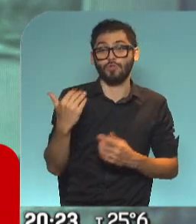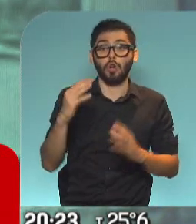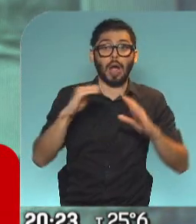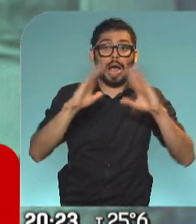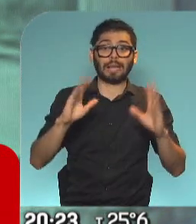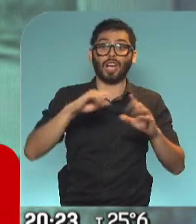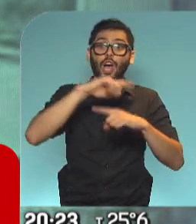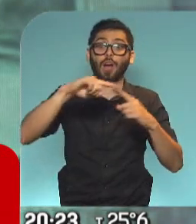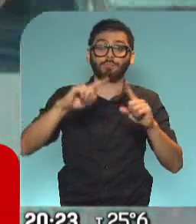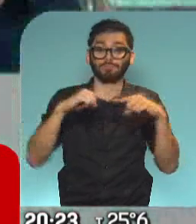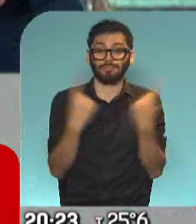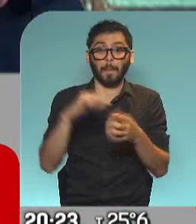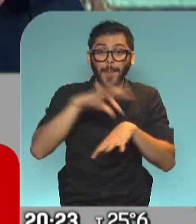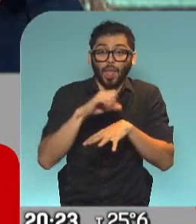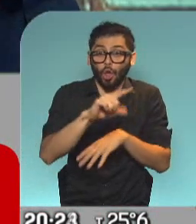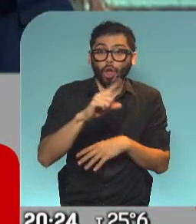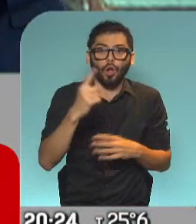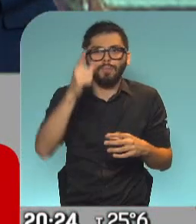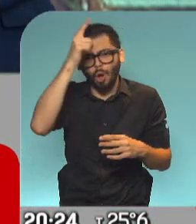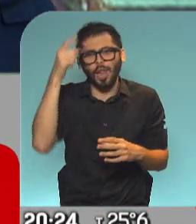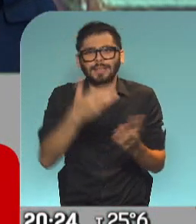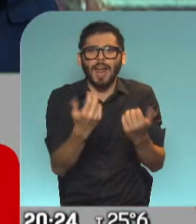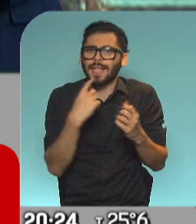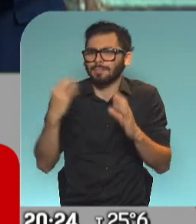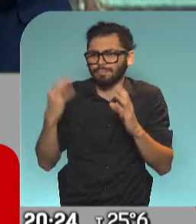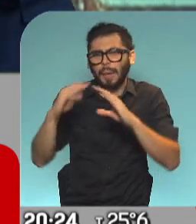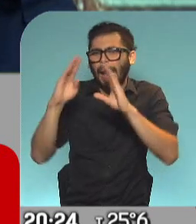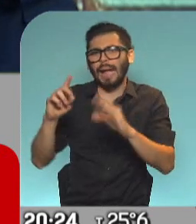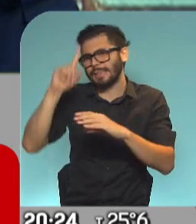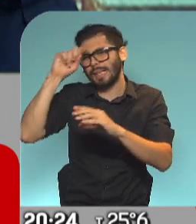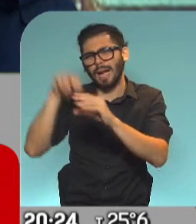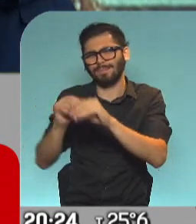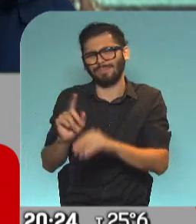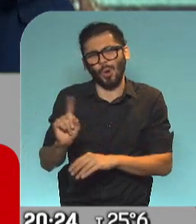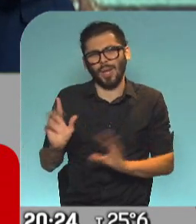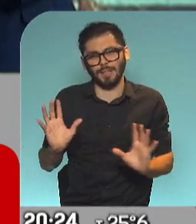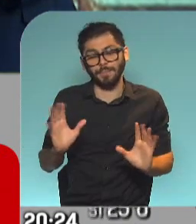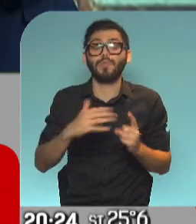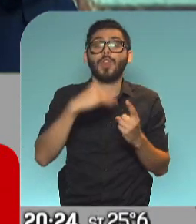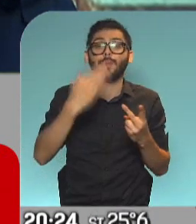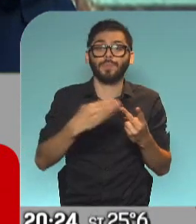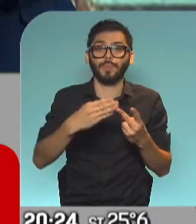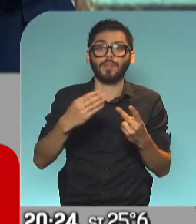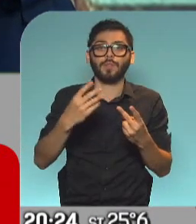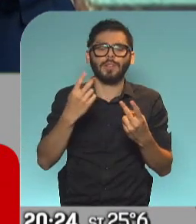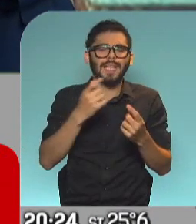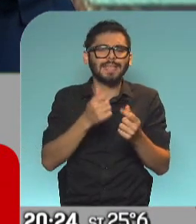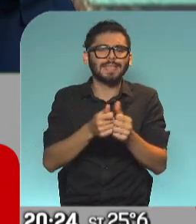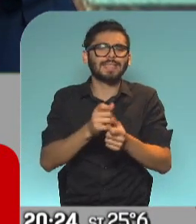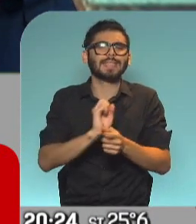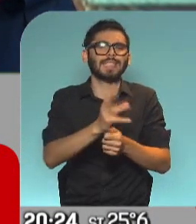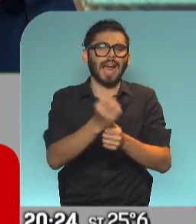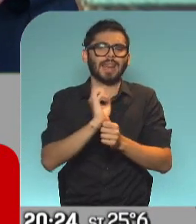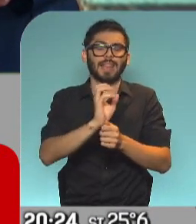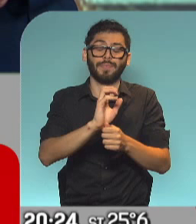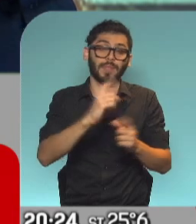su consultorio, y ahí dijo que no existía tal cosa. Esto fue corroborado luego por los chats que se mostraron de la